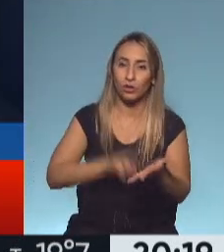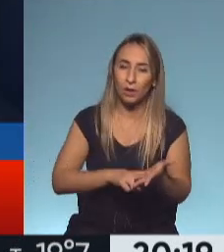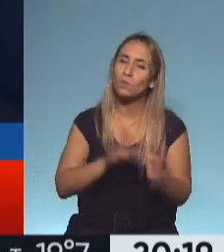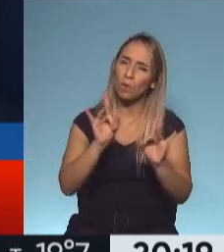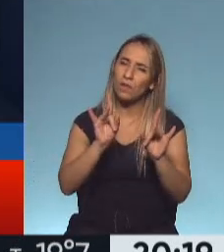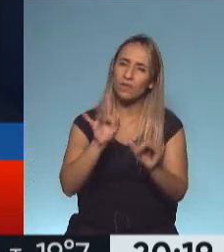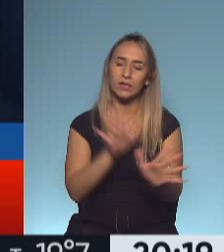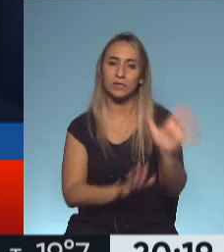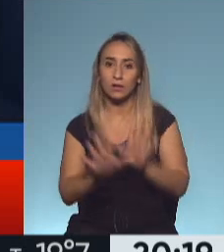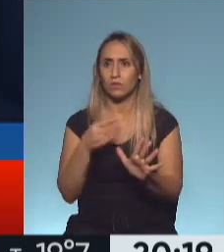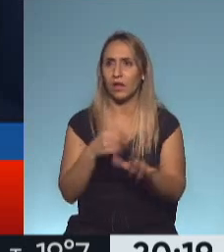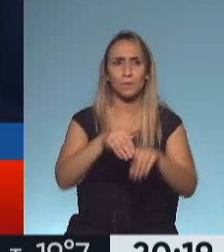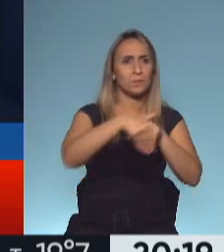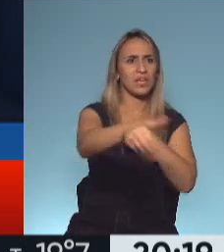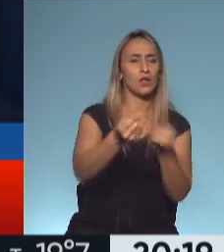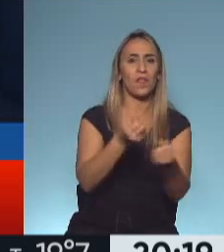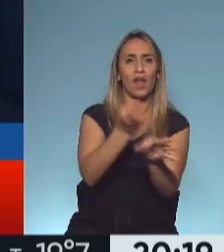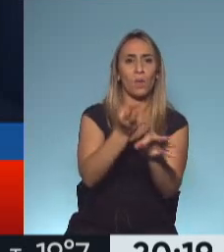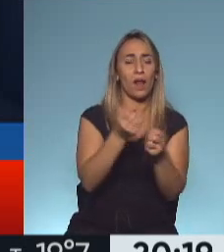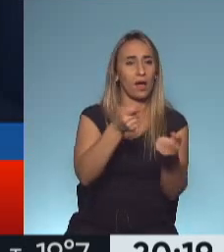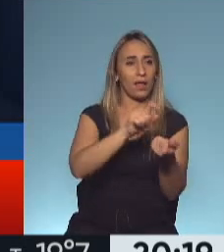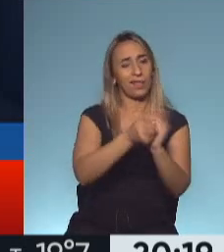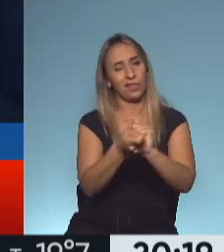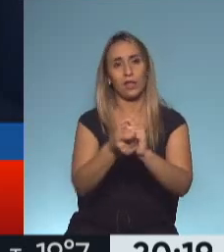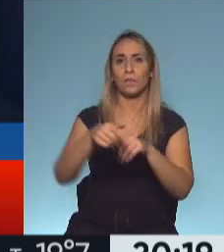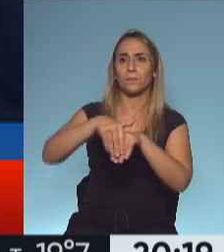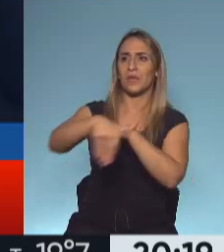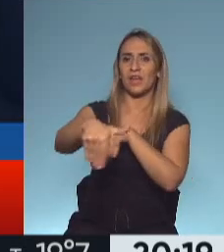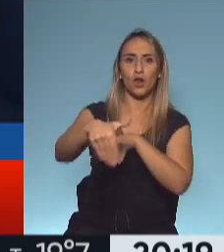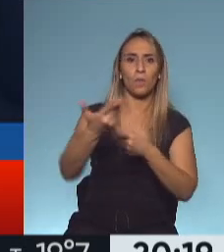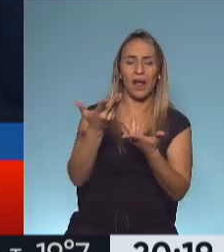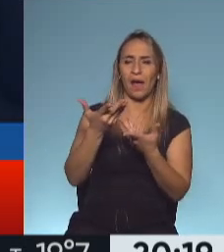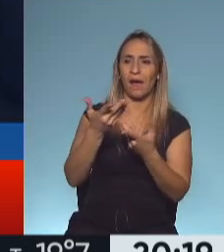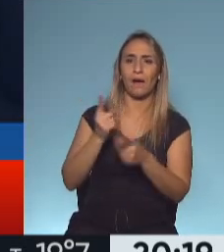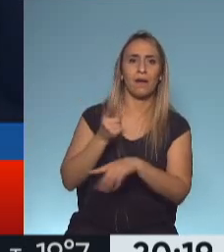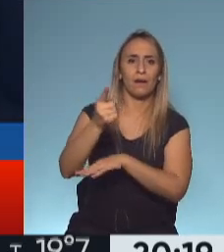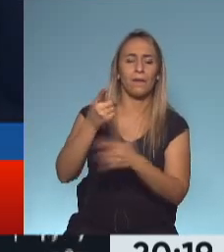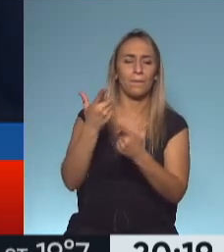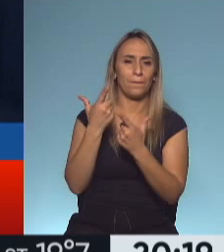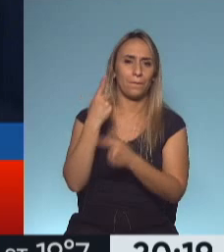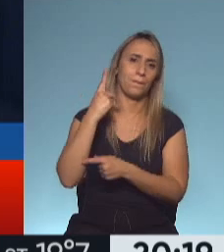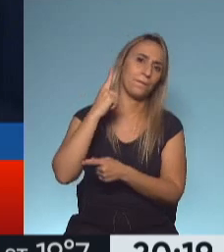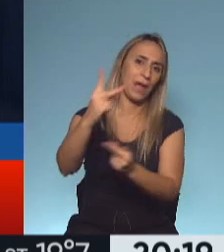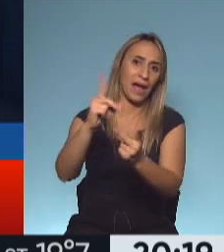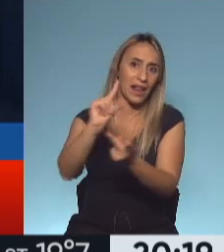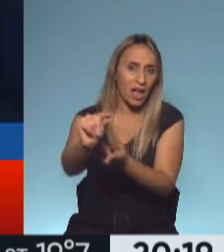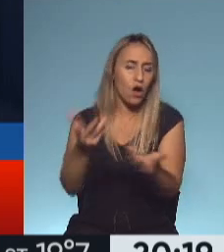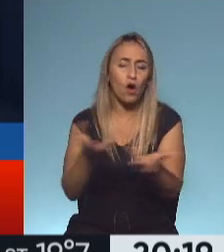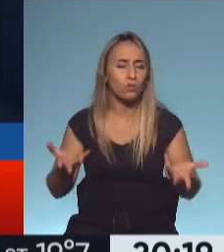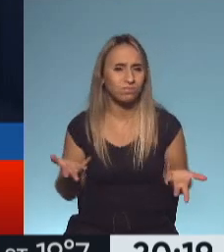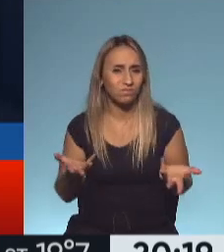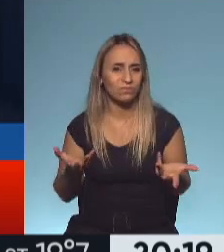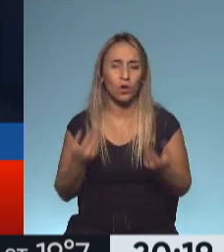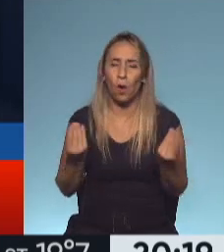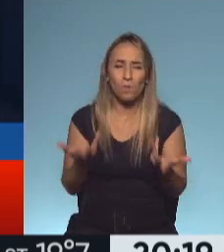reconvierten ¿a qué? A micros de larga distancia, también se sabe que hay limitaciones. No se puede juntar, el Estado no puede ser quien una a